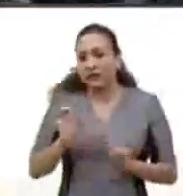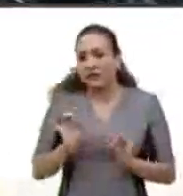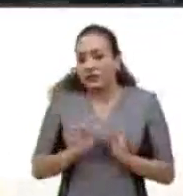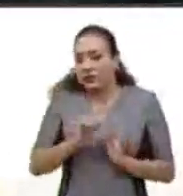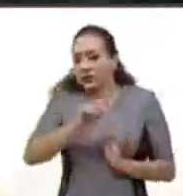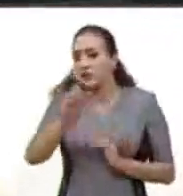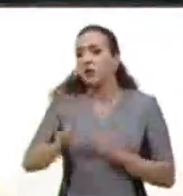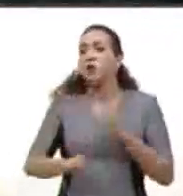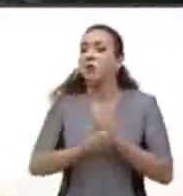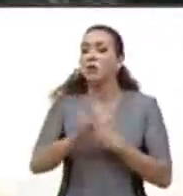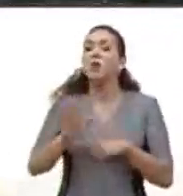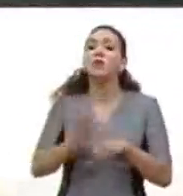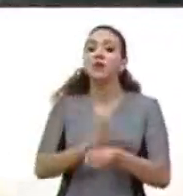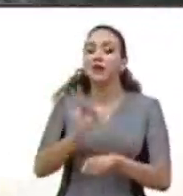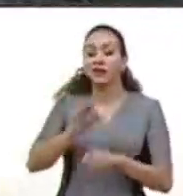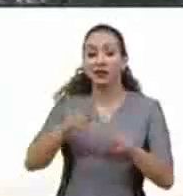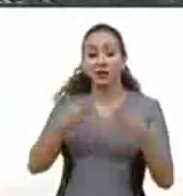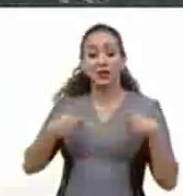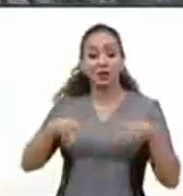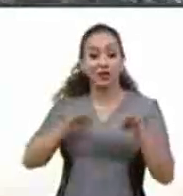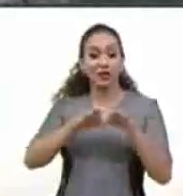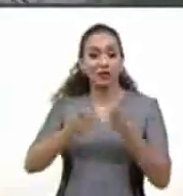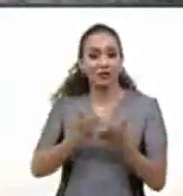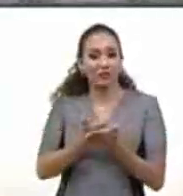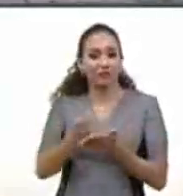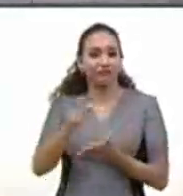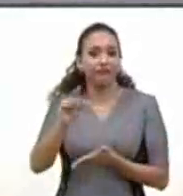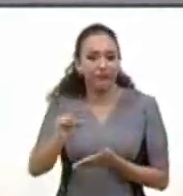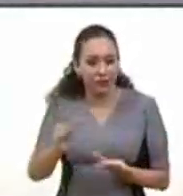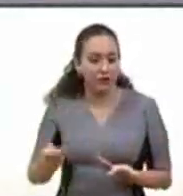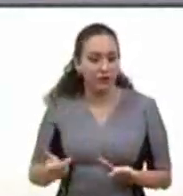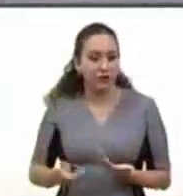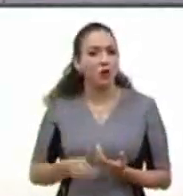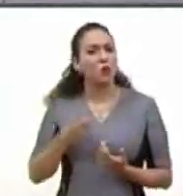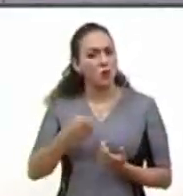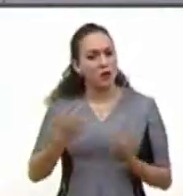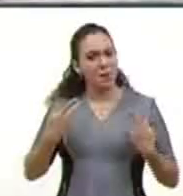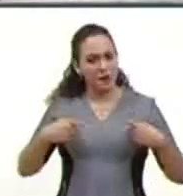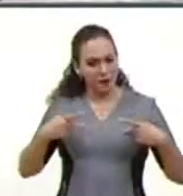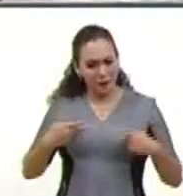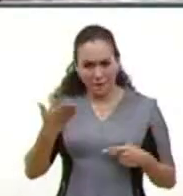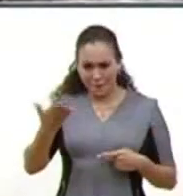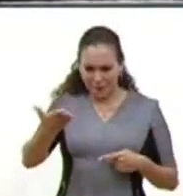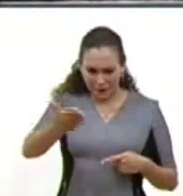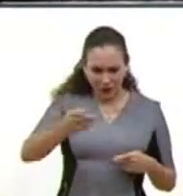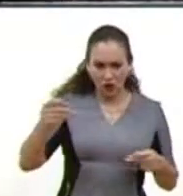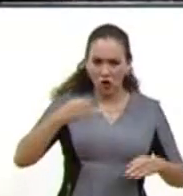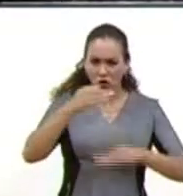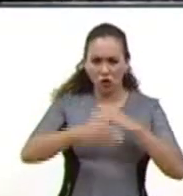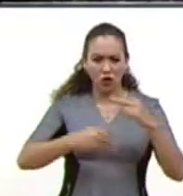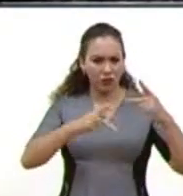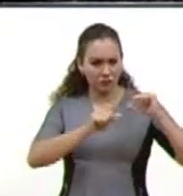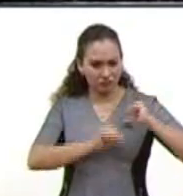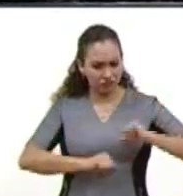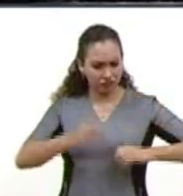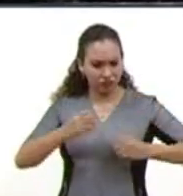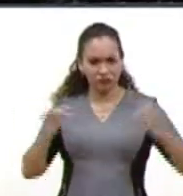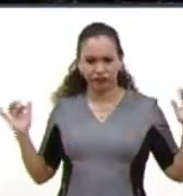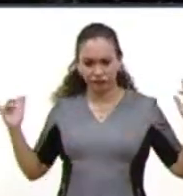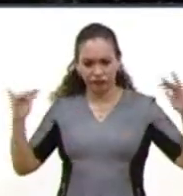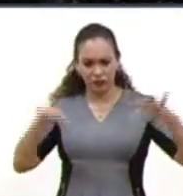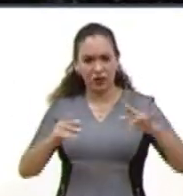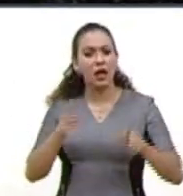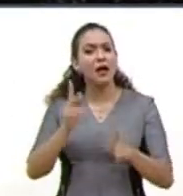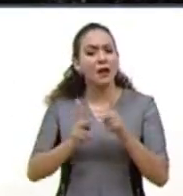las prestaciones de los trabajadores. Ante ello, convocó a todos los trabajadores del Poder Judicial, sin importar su plaza o